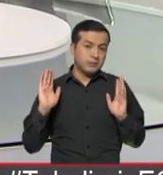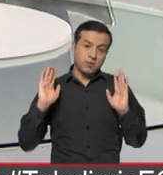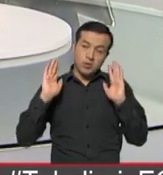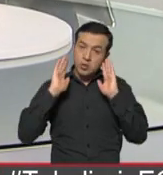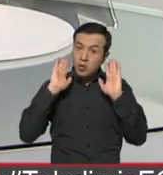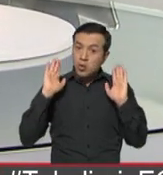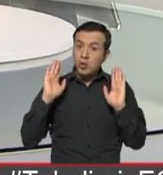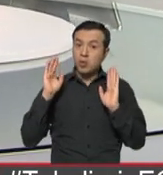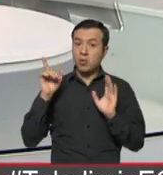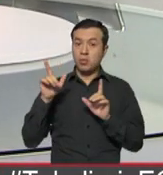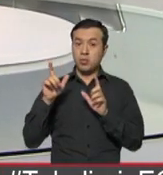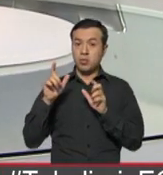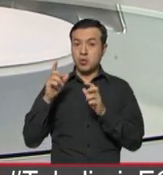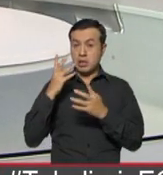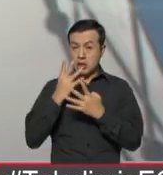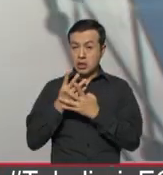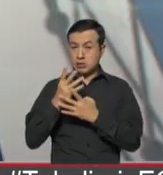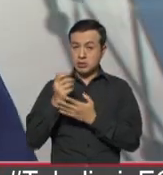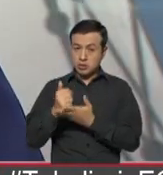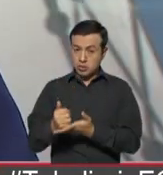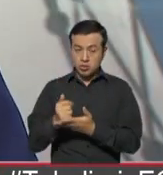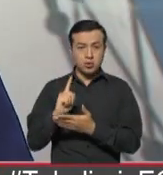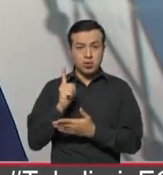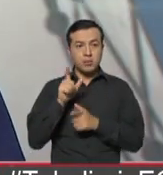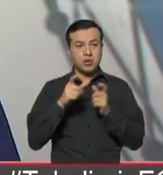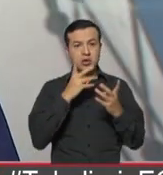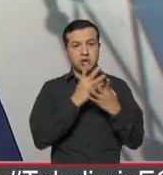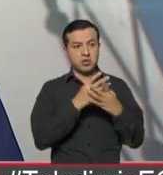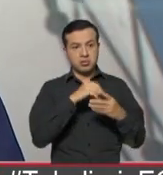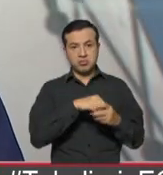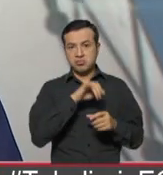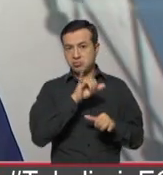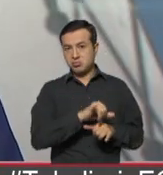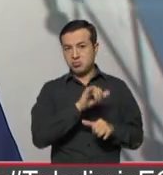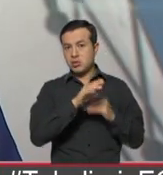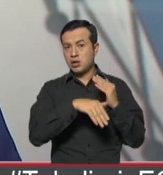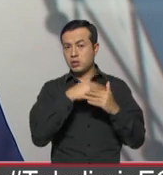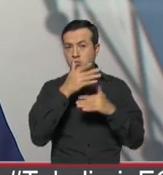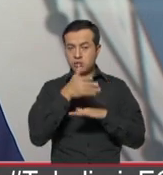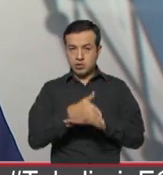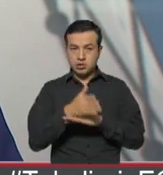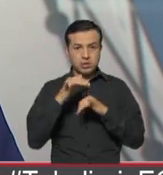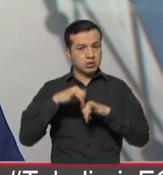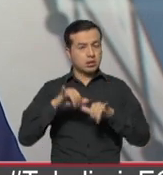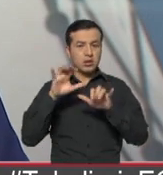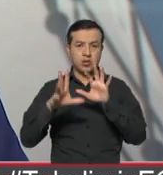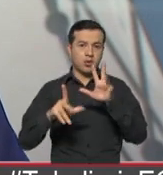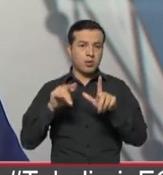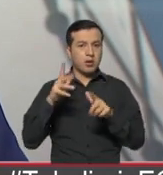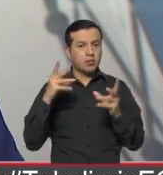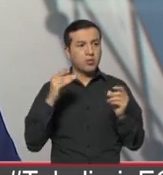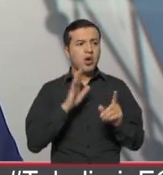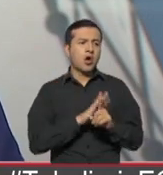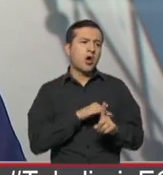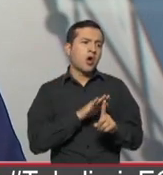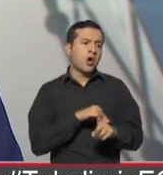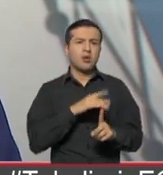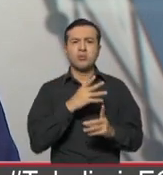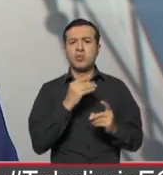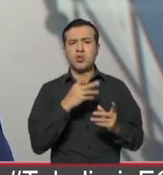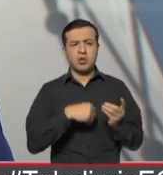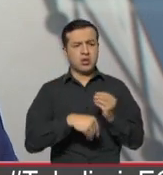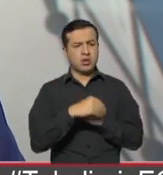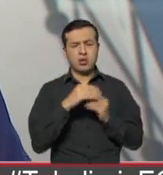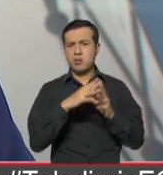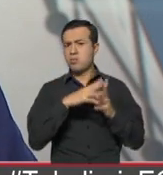ve el sistema de rehabilitación como tal, ¿no? Porque se piensa que las personas que están ahí van a salir a seguir delinquiendo y que se les trata demasiado bien y hay más bien demasiada